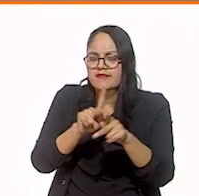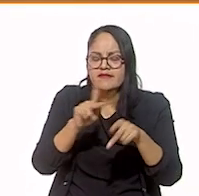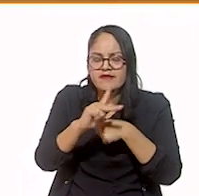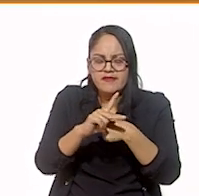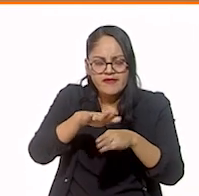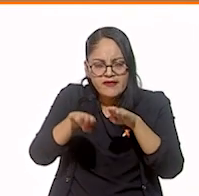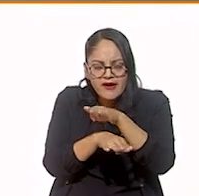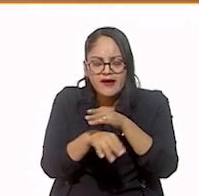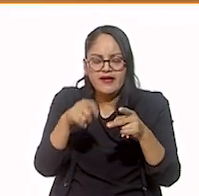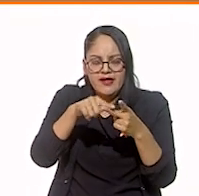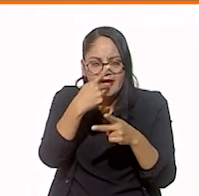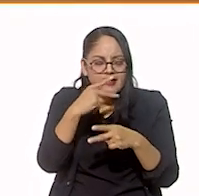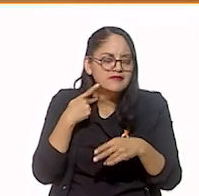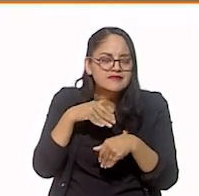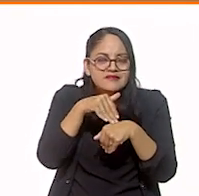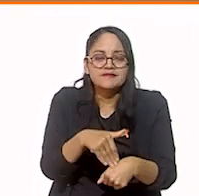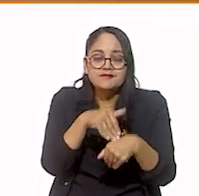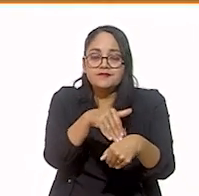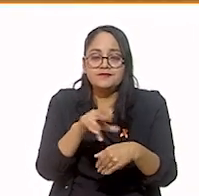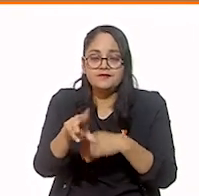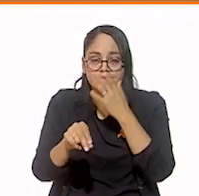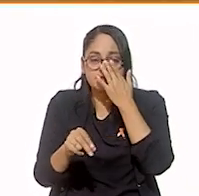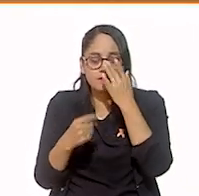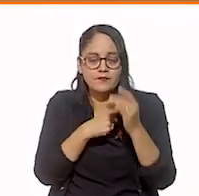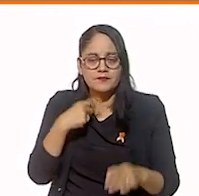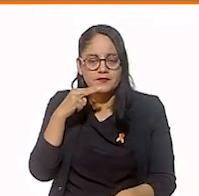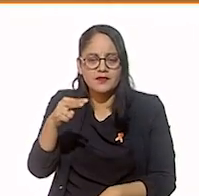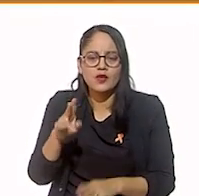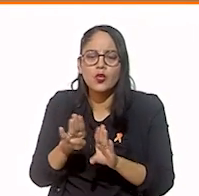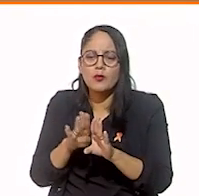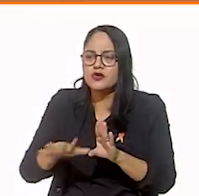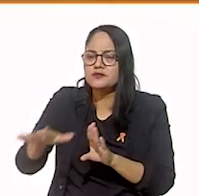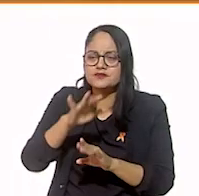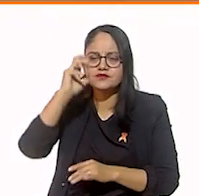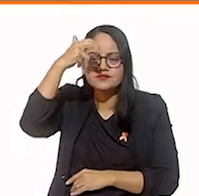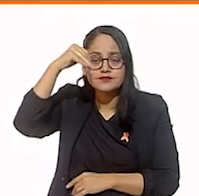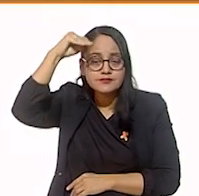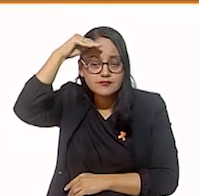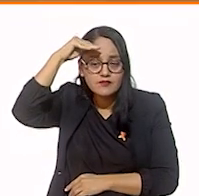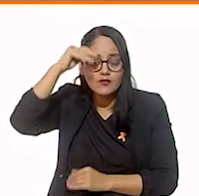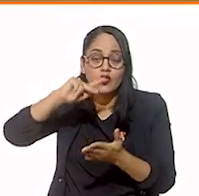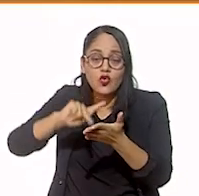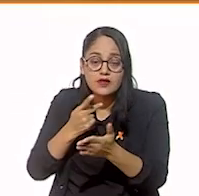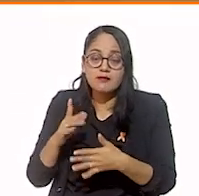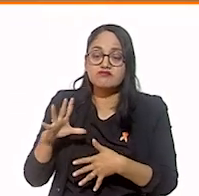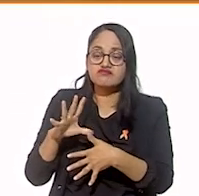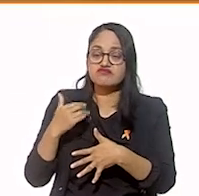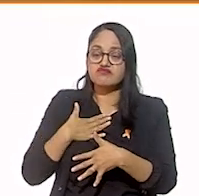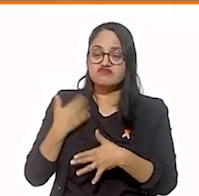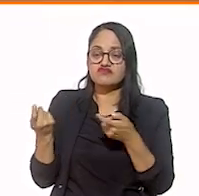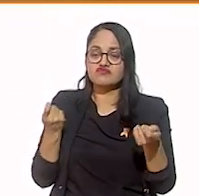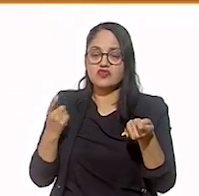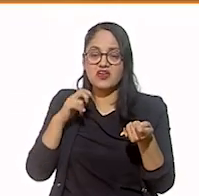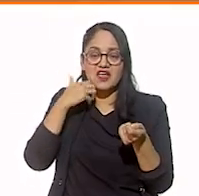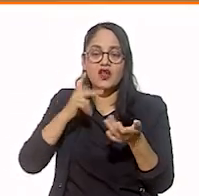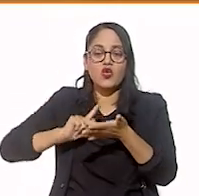países supeditados a su política exterior, lo debemos ver en el marco de ese Colorado Tron como la idea de una reconquista del continente, ¿no? De que Estados Unidos quiere